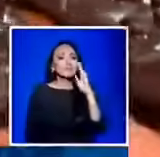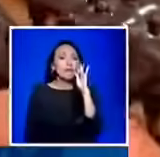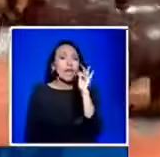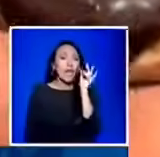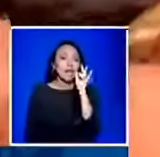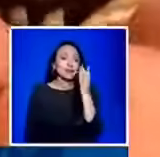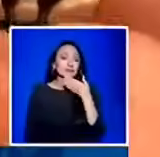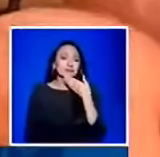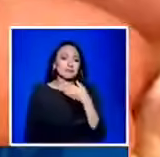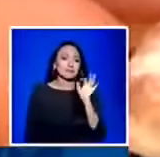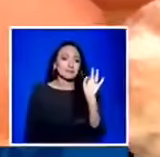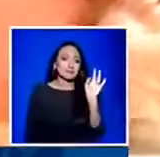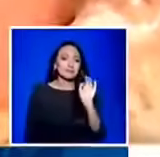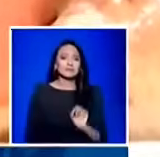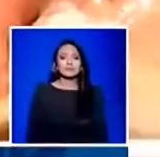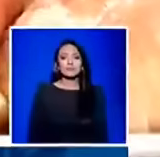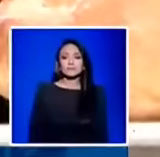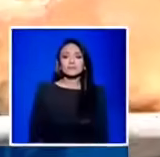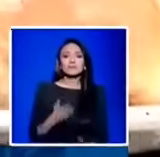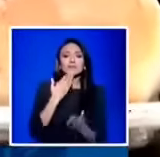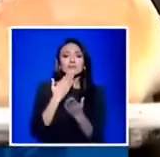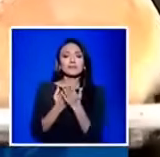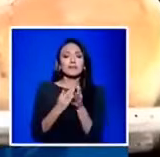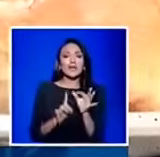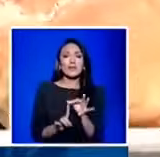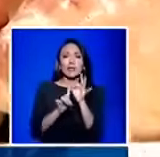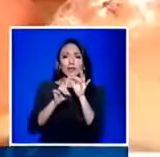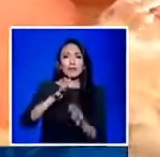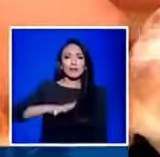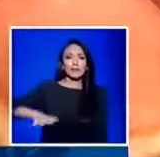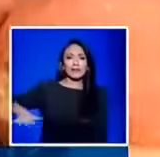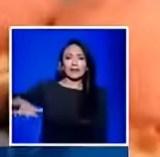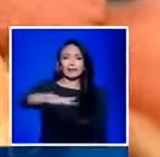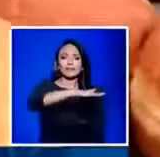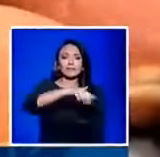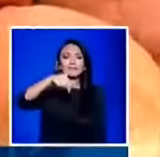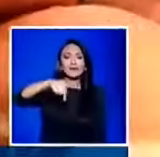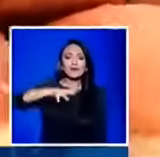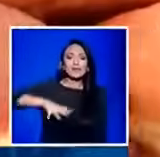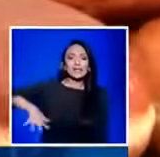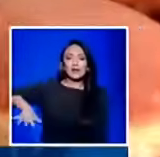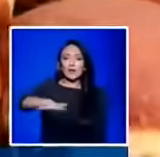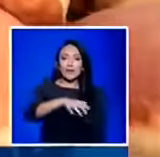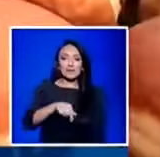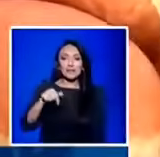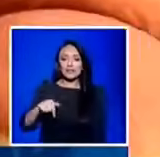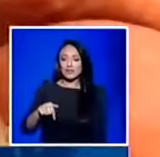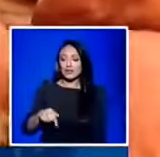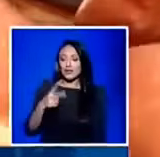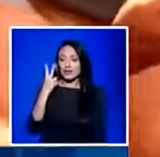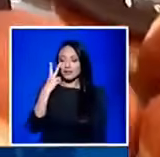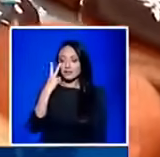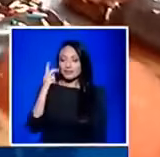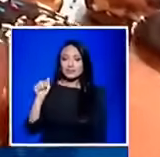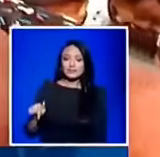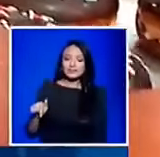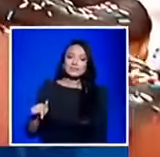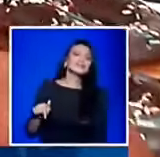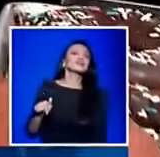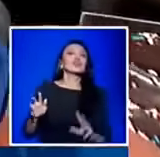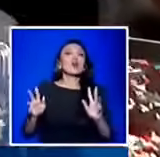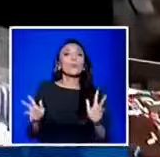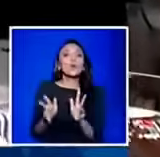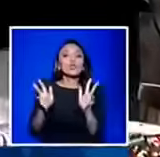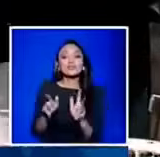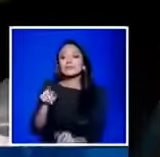siempre, un agradecimiento especial a ti y al equipo de Coavisa, que siempre están motivando a